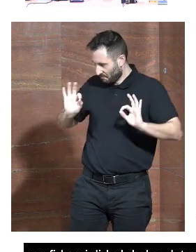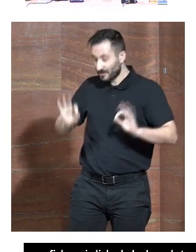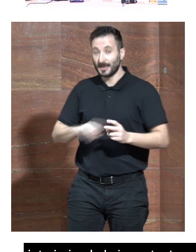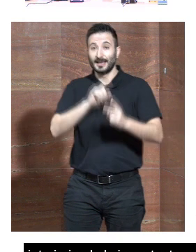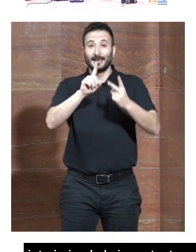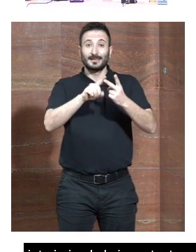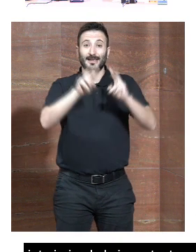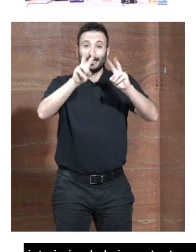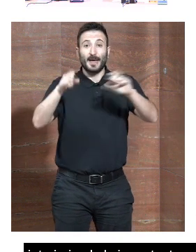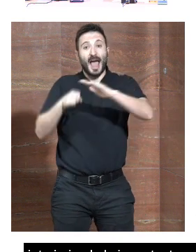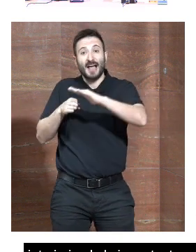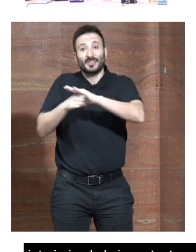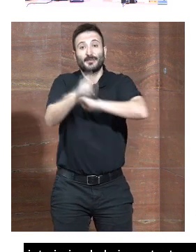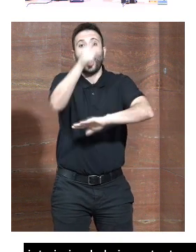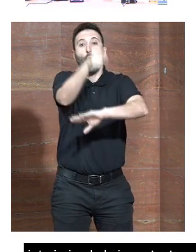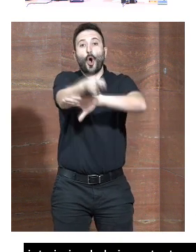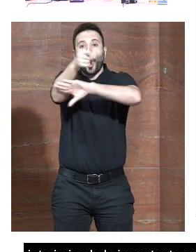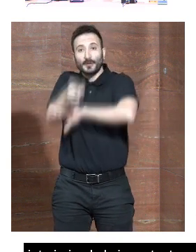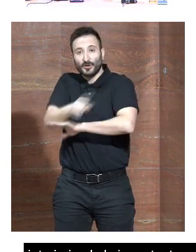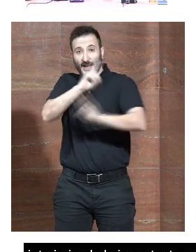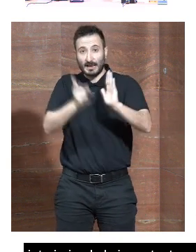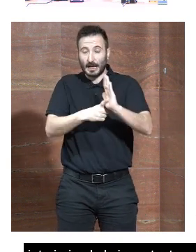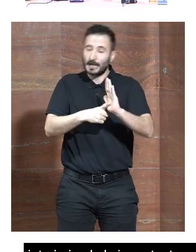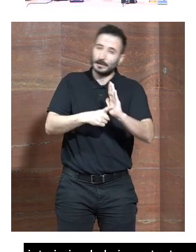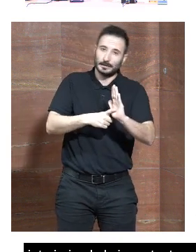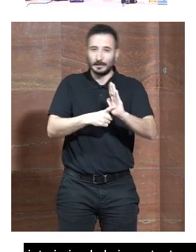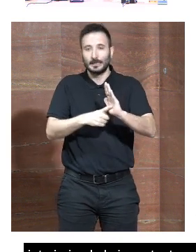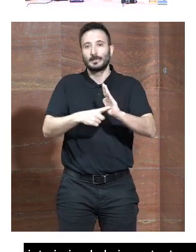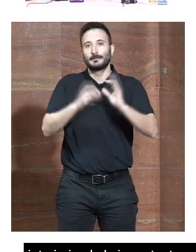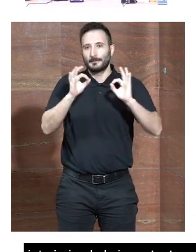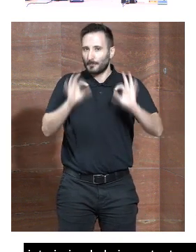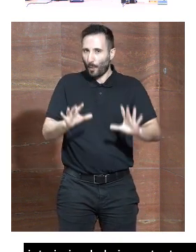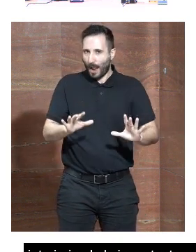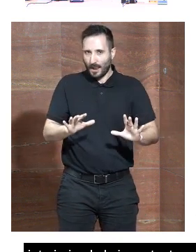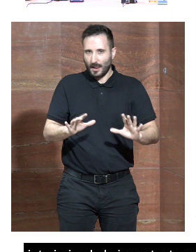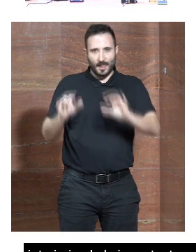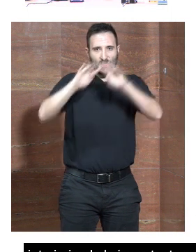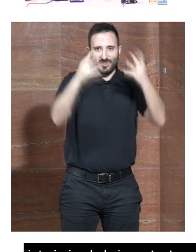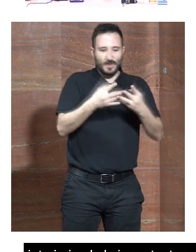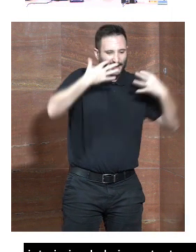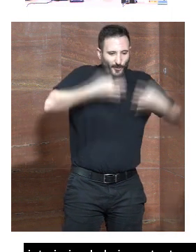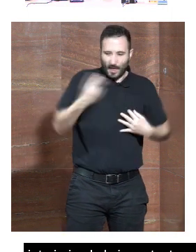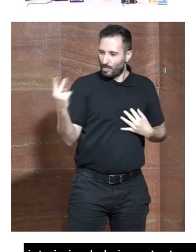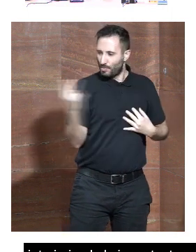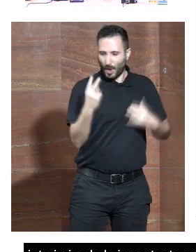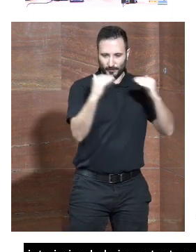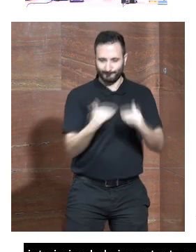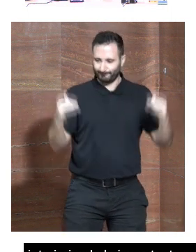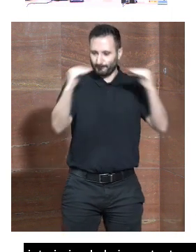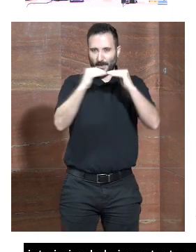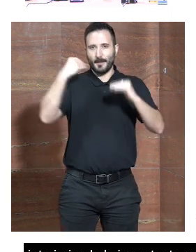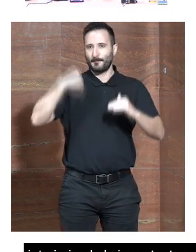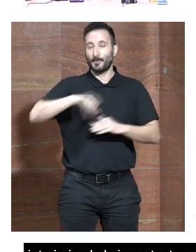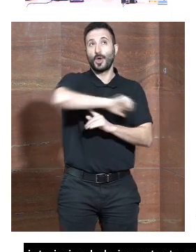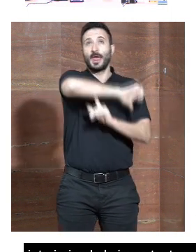nivel de obligatoriedad legal, la accesibilidad pues está como mínimo al mismo nivel que ciberseguridad, o sea, es nivel de directiva